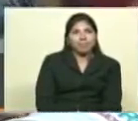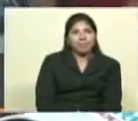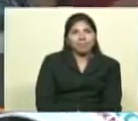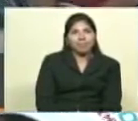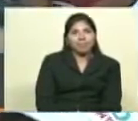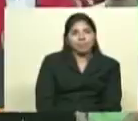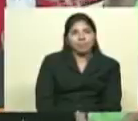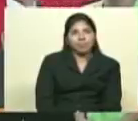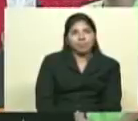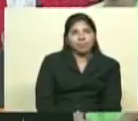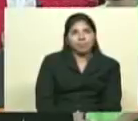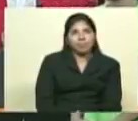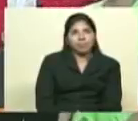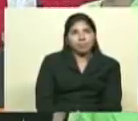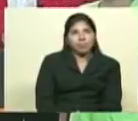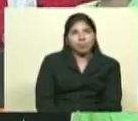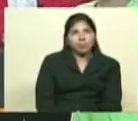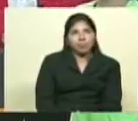No han podido.